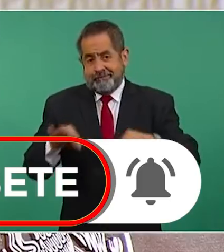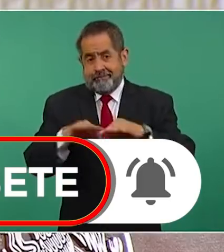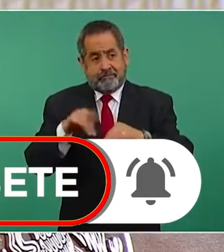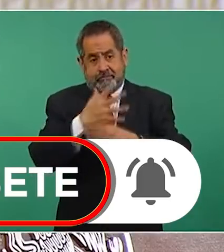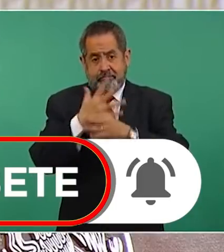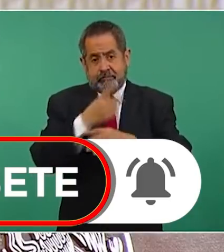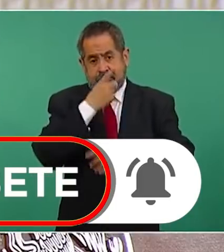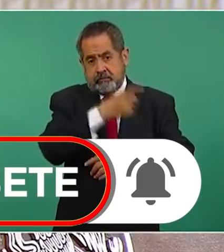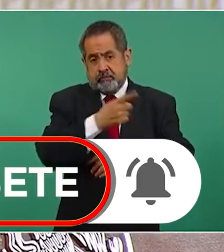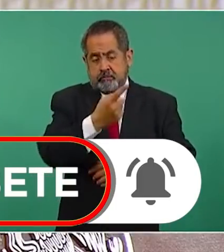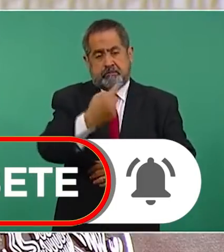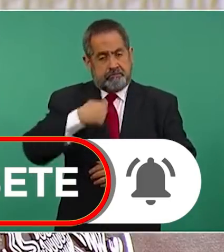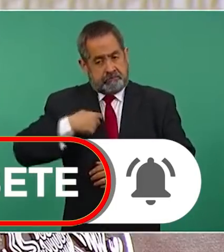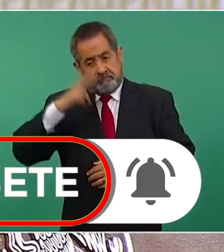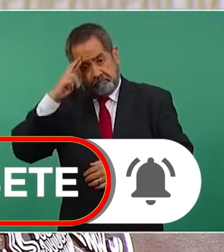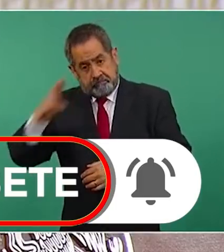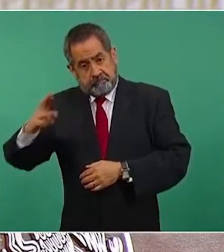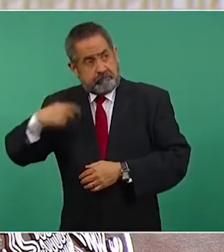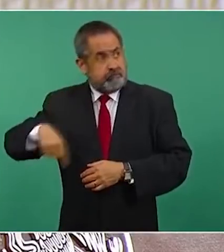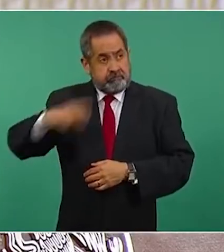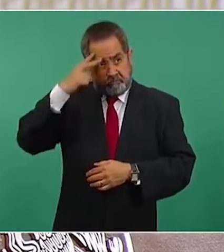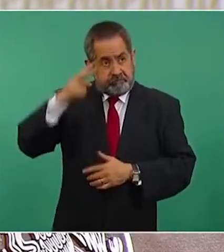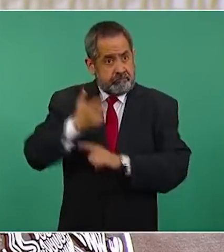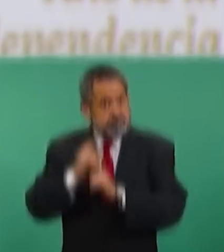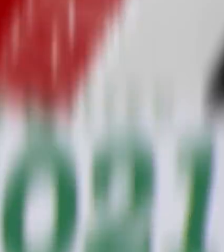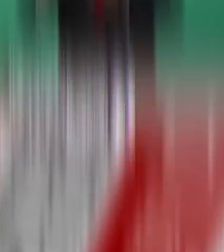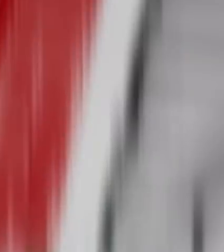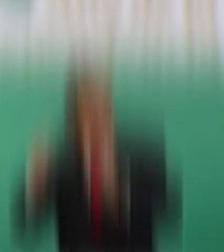el respeto a nuestra soberanía